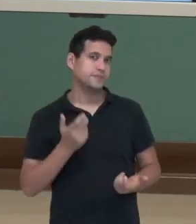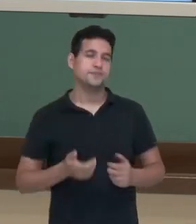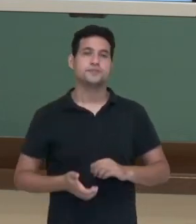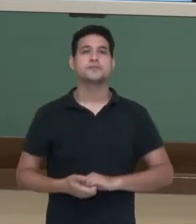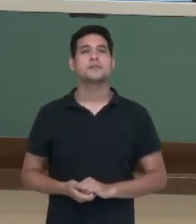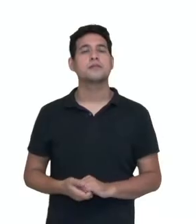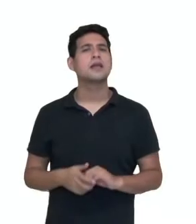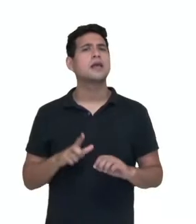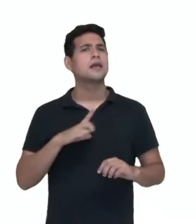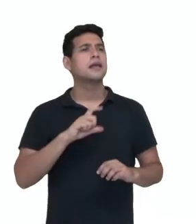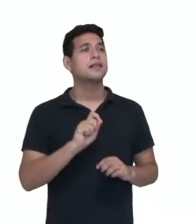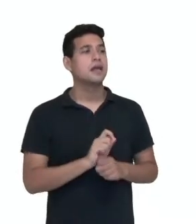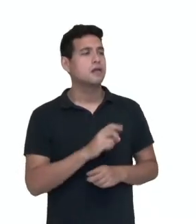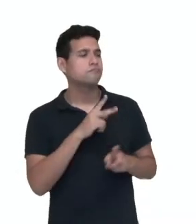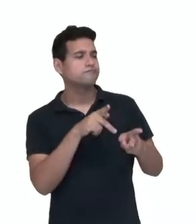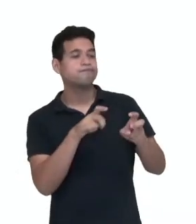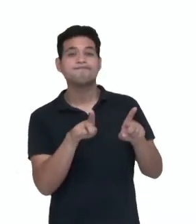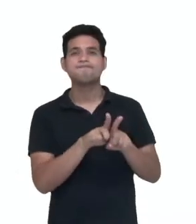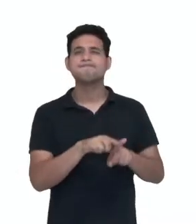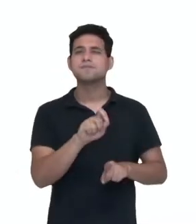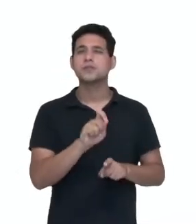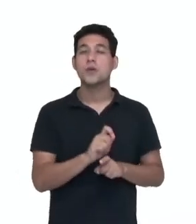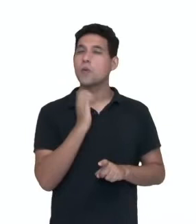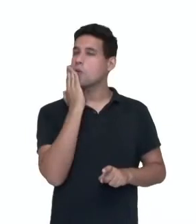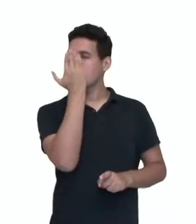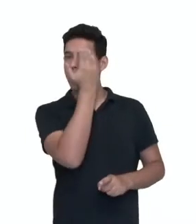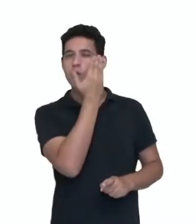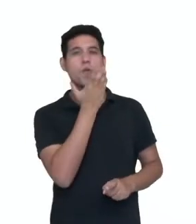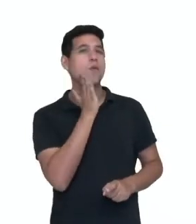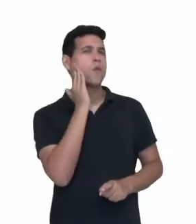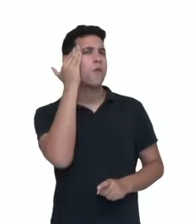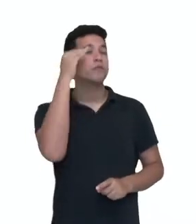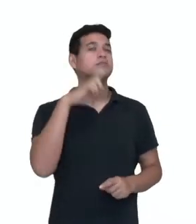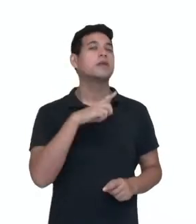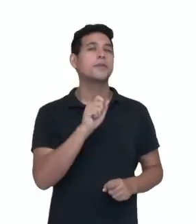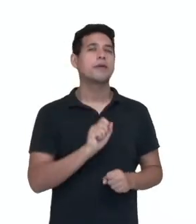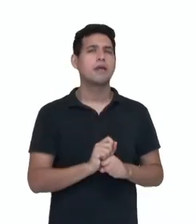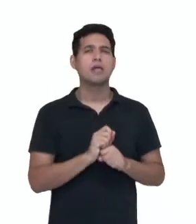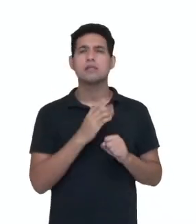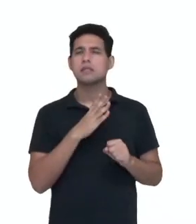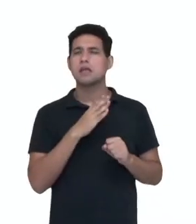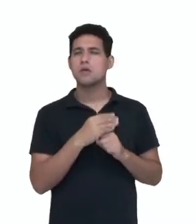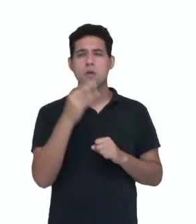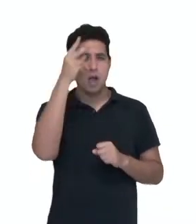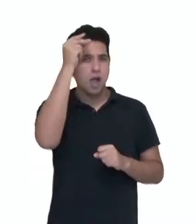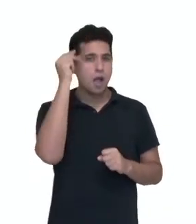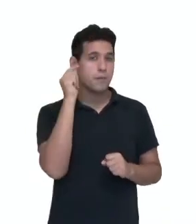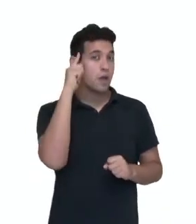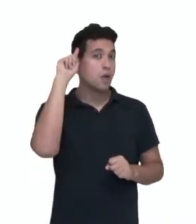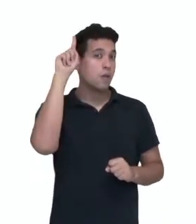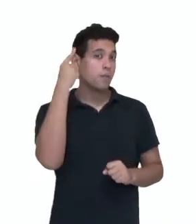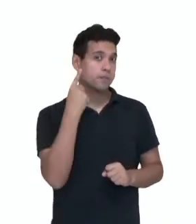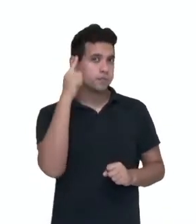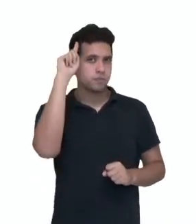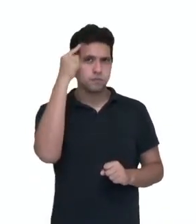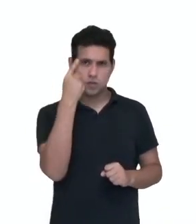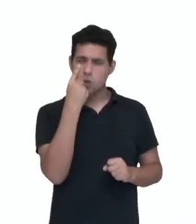cabelo. Te miro y tu rostro pequeño tiene marco de cabello crespo que